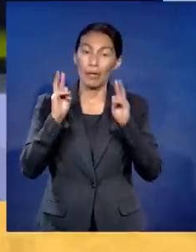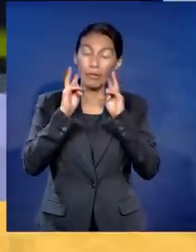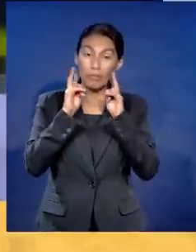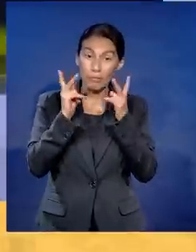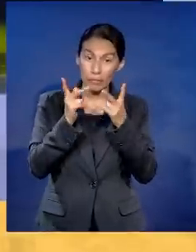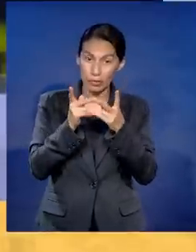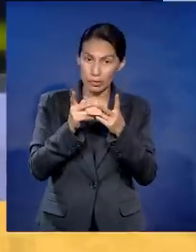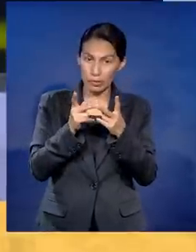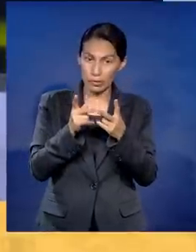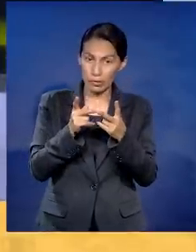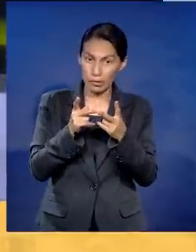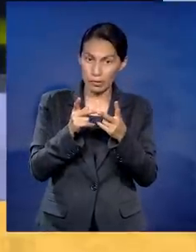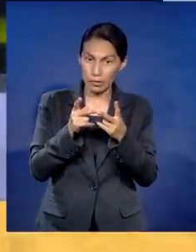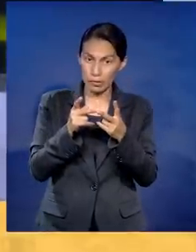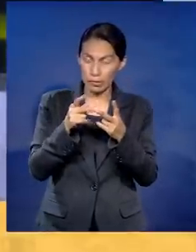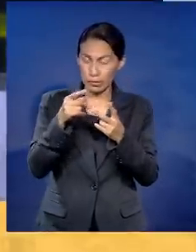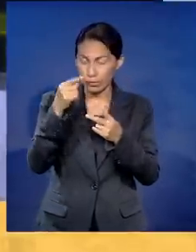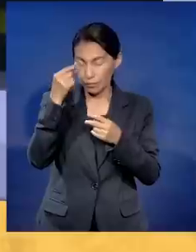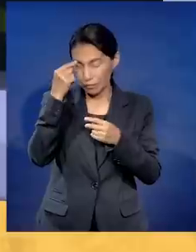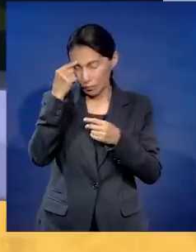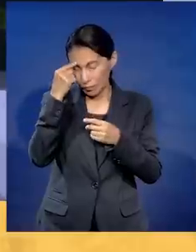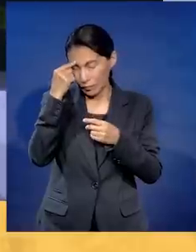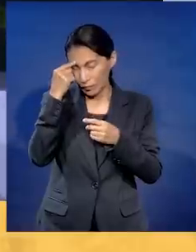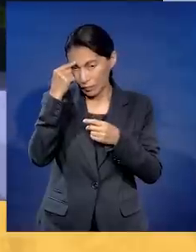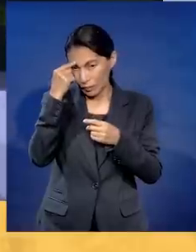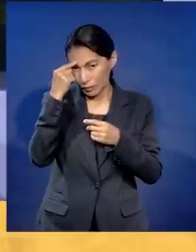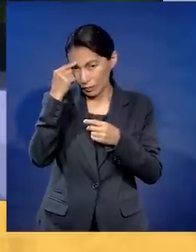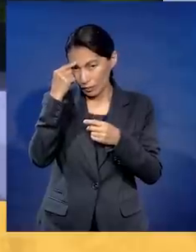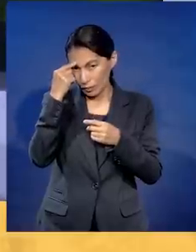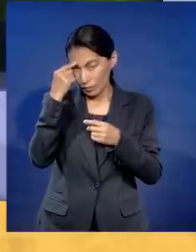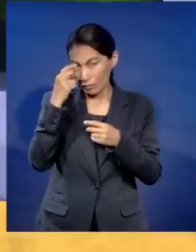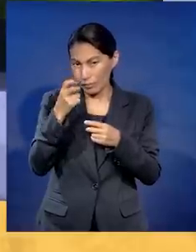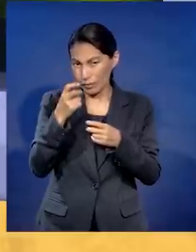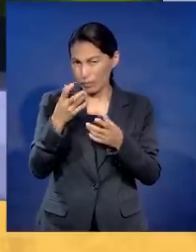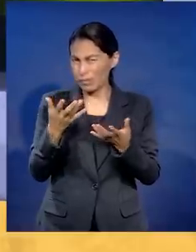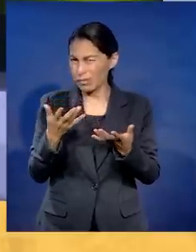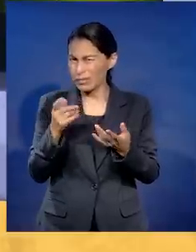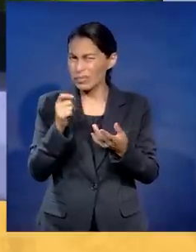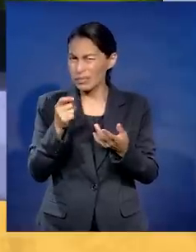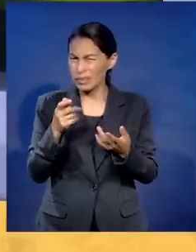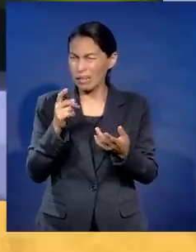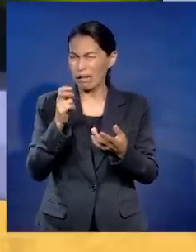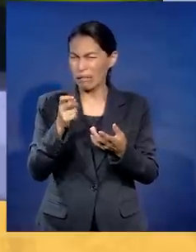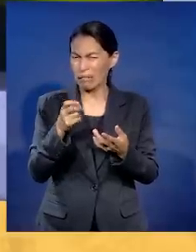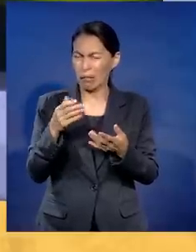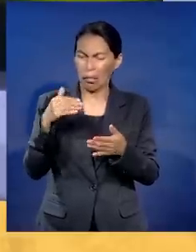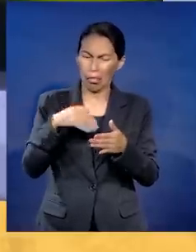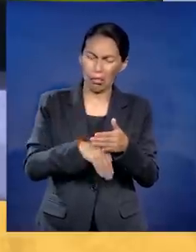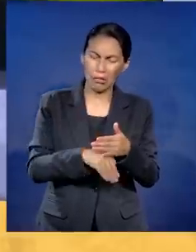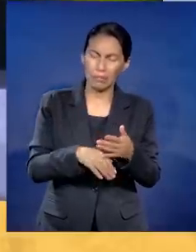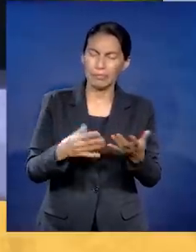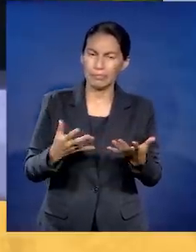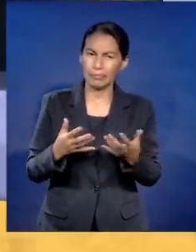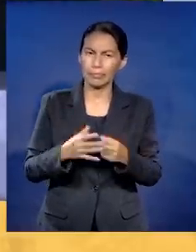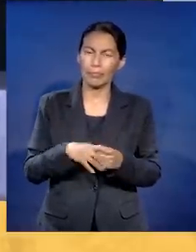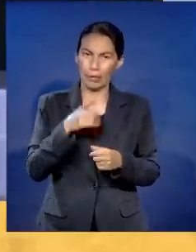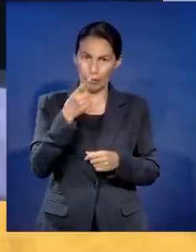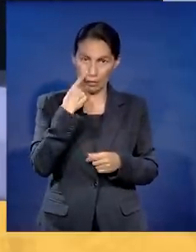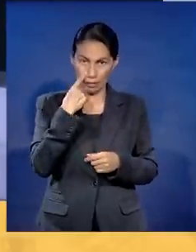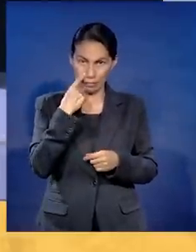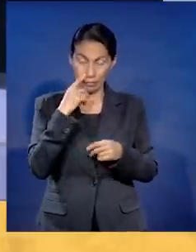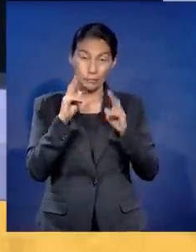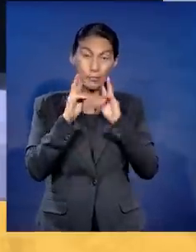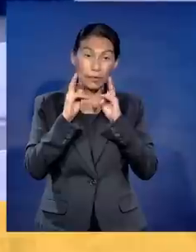Lo que está en la mente de Pedro le jugó en contra en el momento decisivo. Déjenme explico mejor.